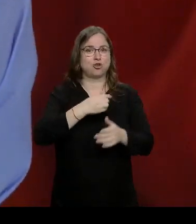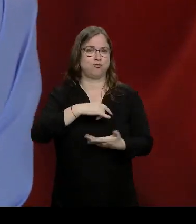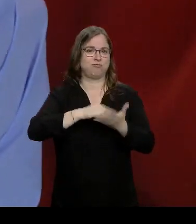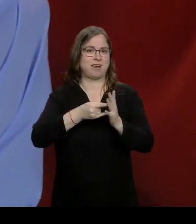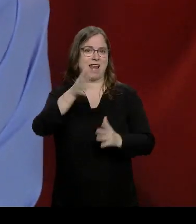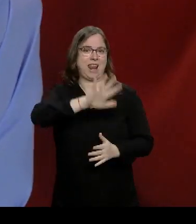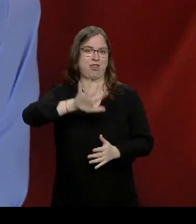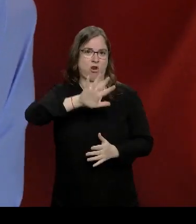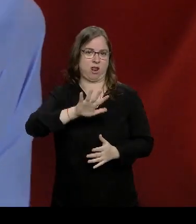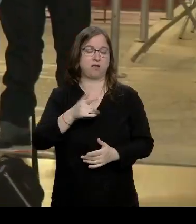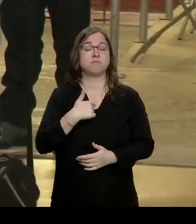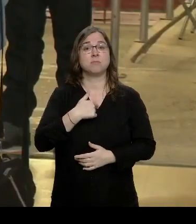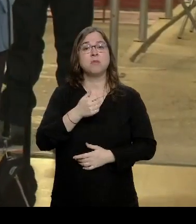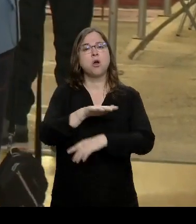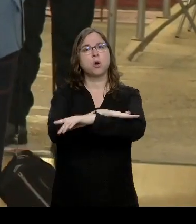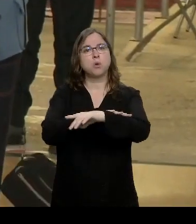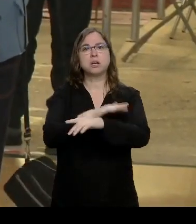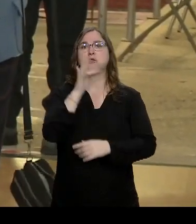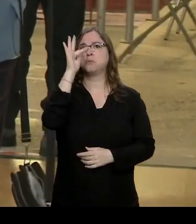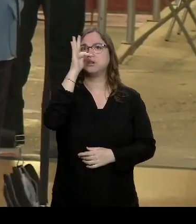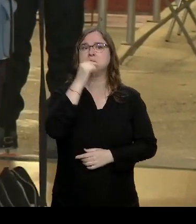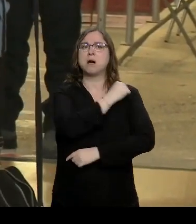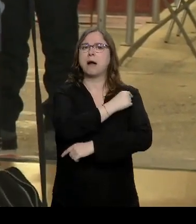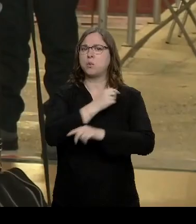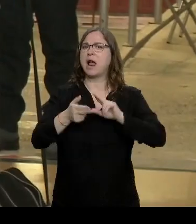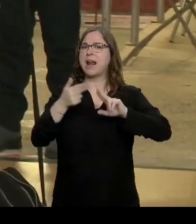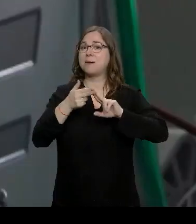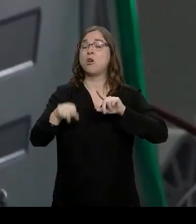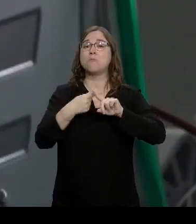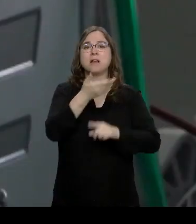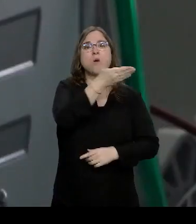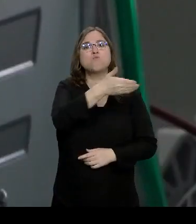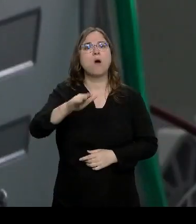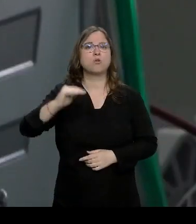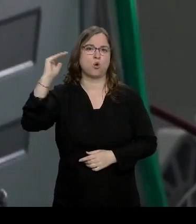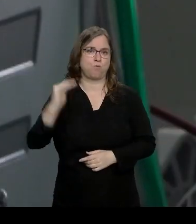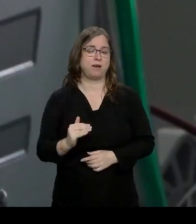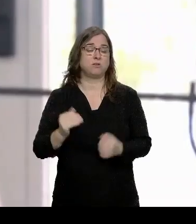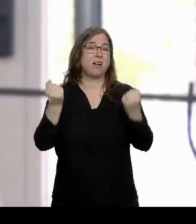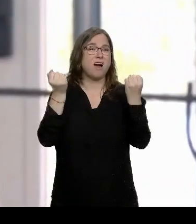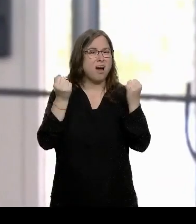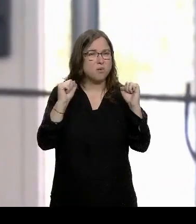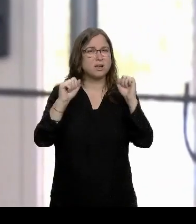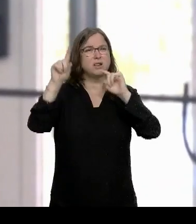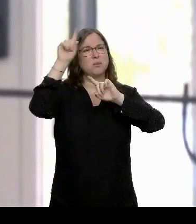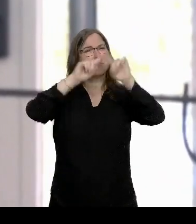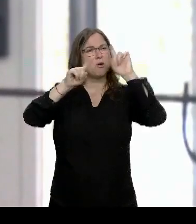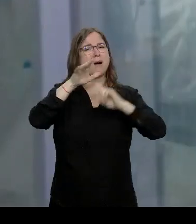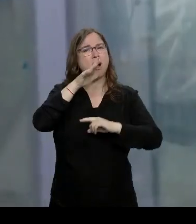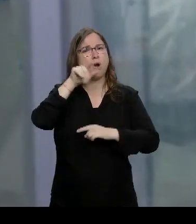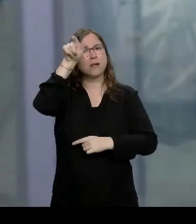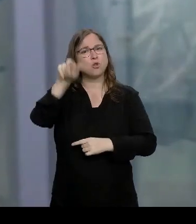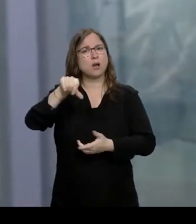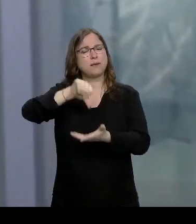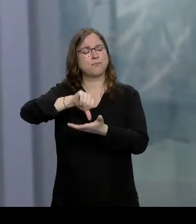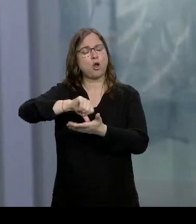El Gobierno es optimista por las cifras de vacunación y porque la letalidad ha bajado considerablemente, aunque le preocupa la edad de los ingresados